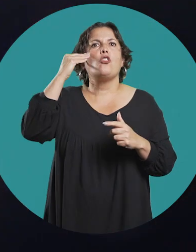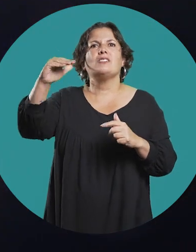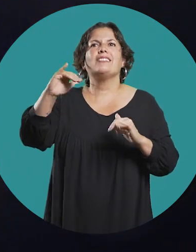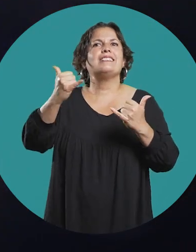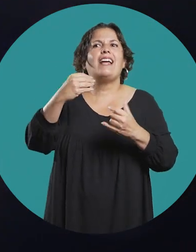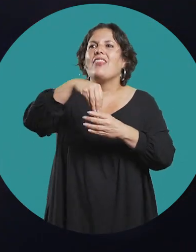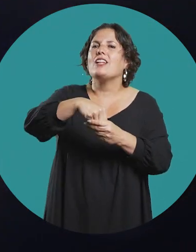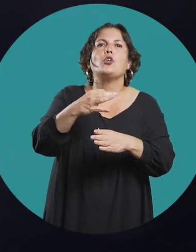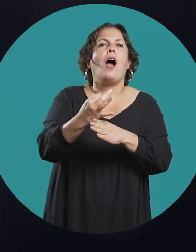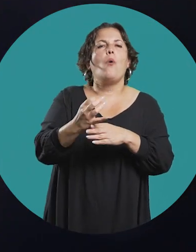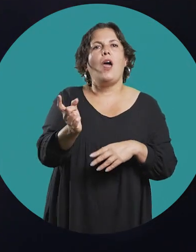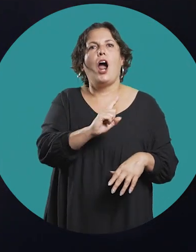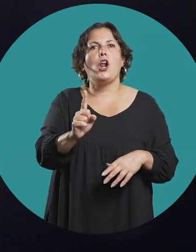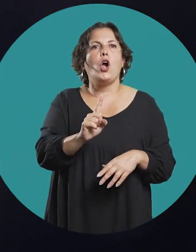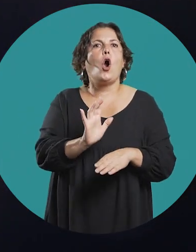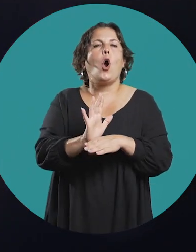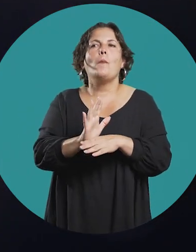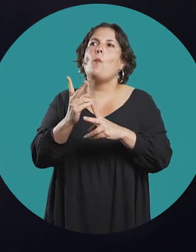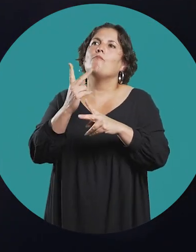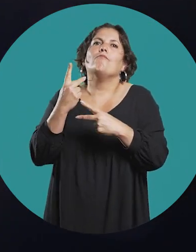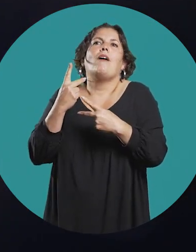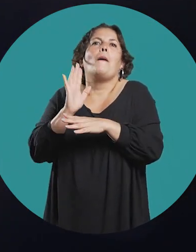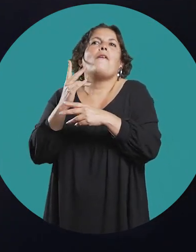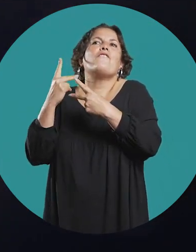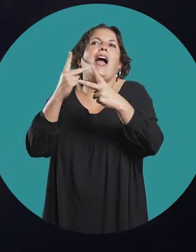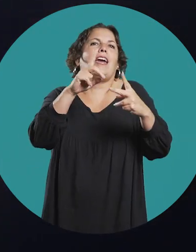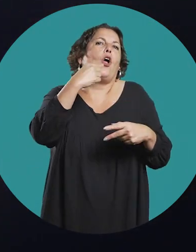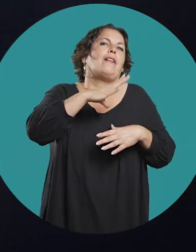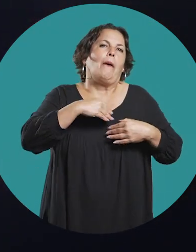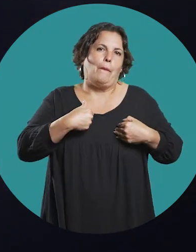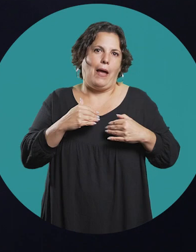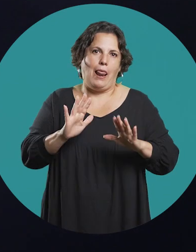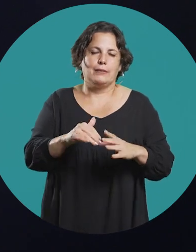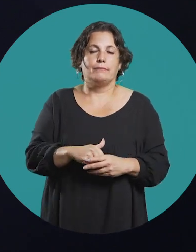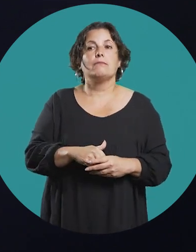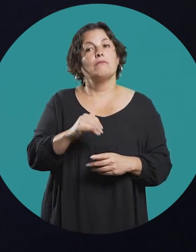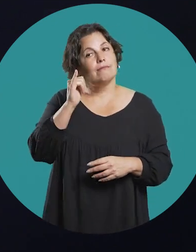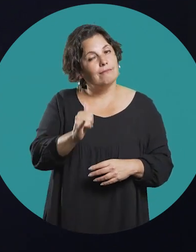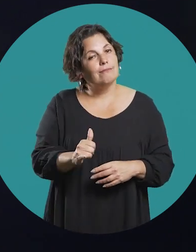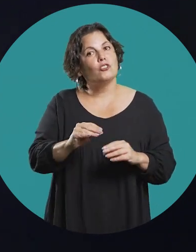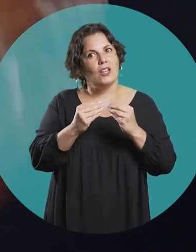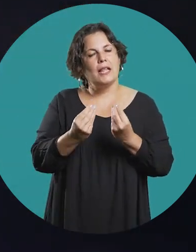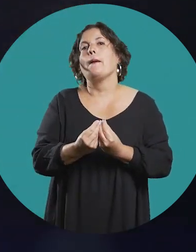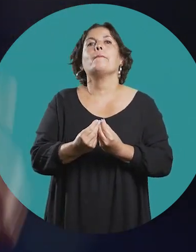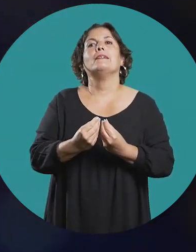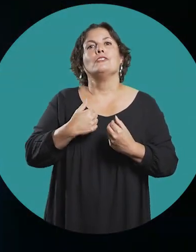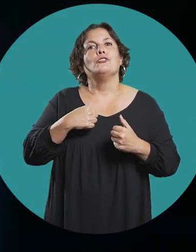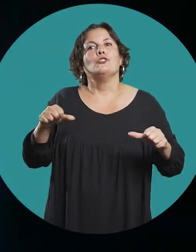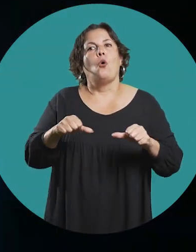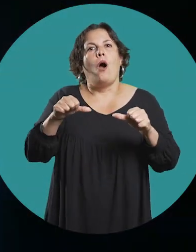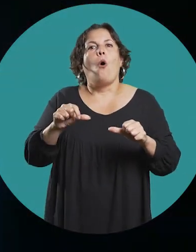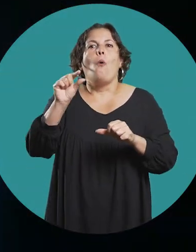no en el aula, sino como viajero de otras escuelas. Totalmente, ¿no? Y yo hago un poco